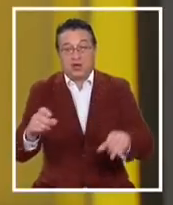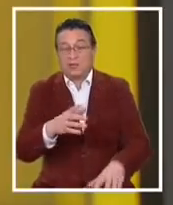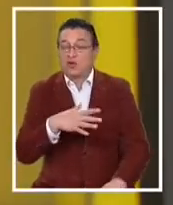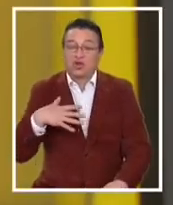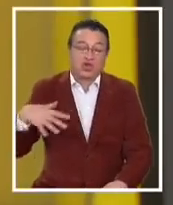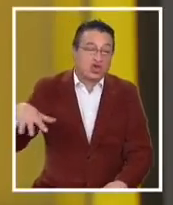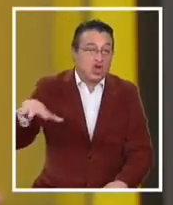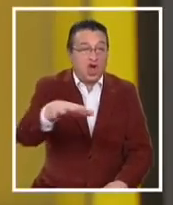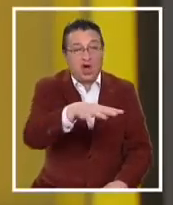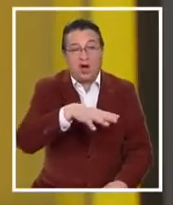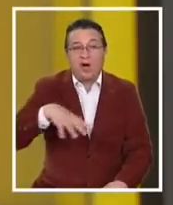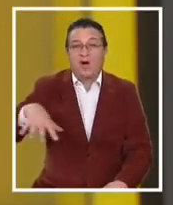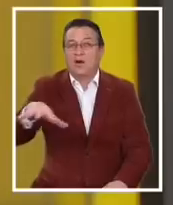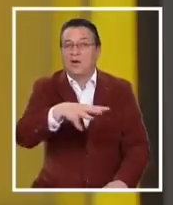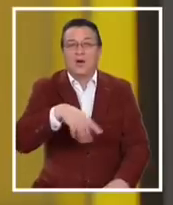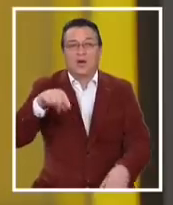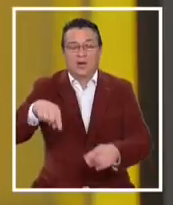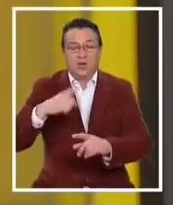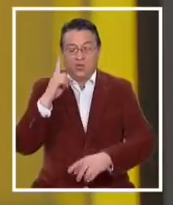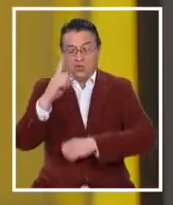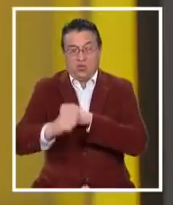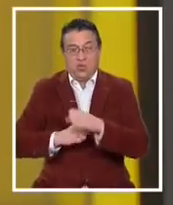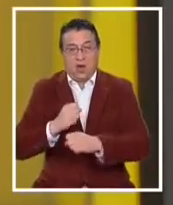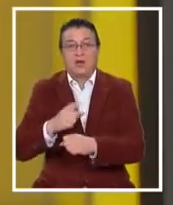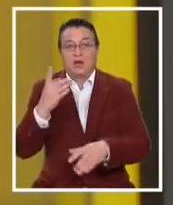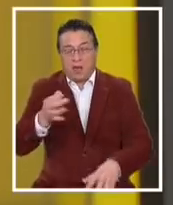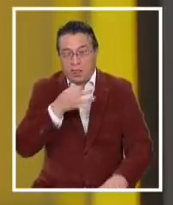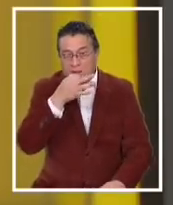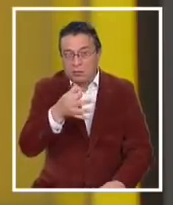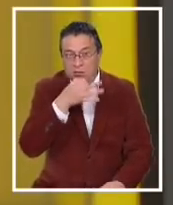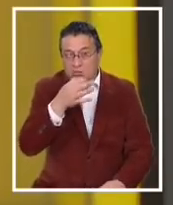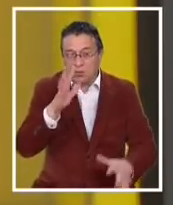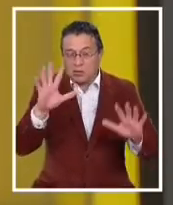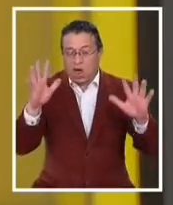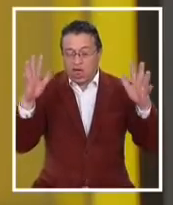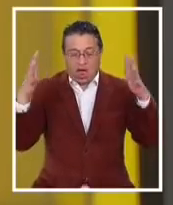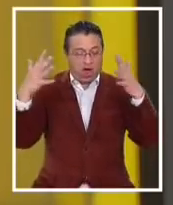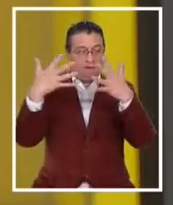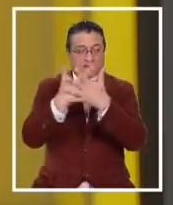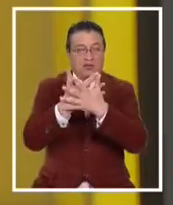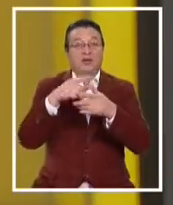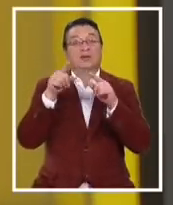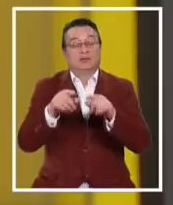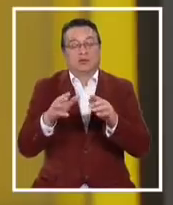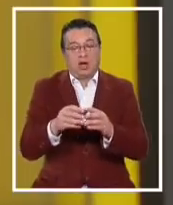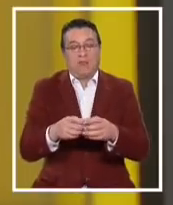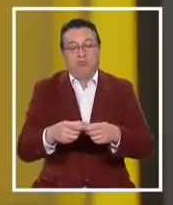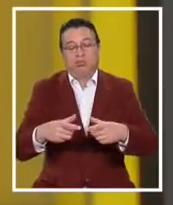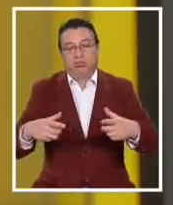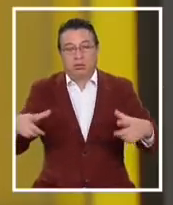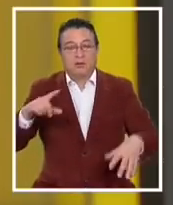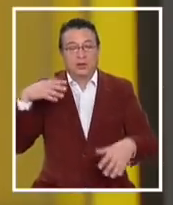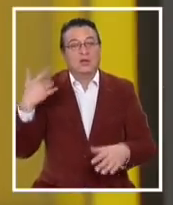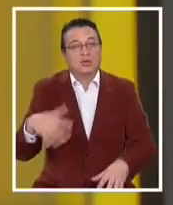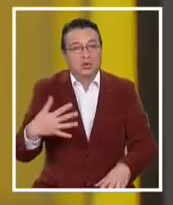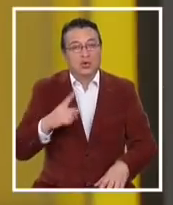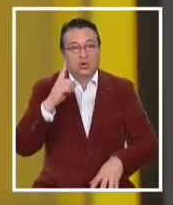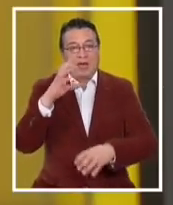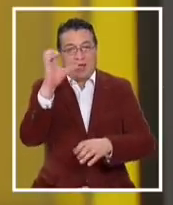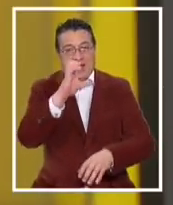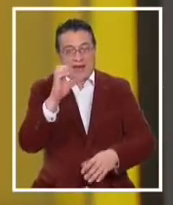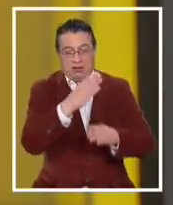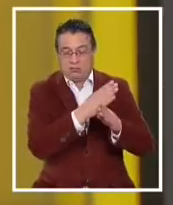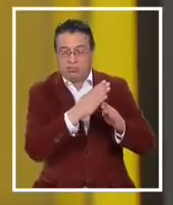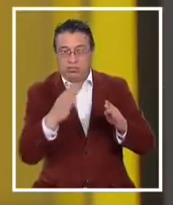este episodio, durante todo este año, han habido mensajes confusos. Los casos empezaron a aumentar significativamente desde enero.